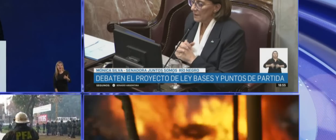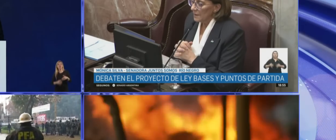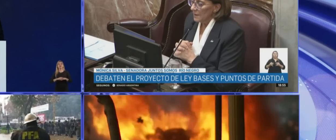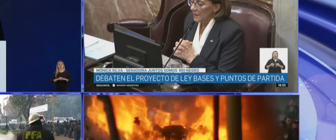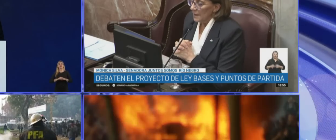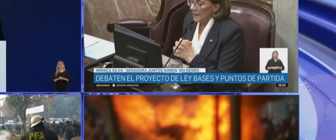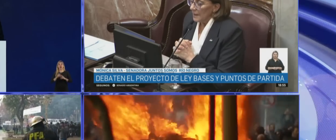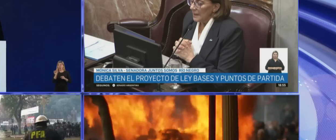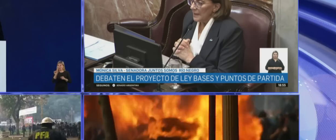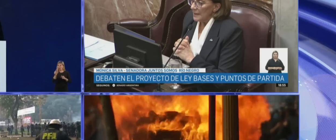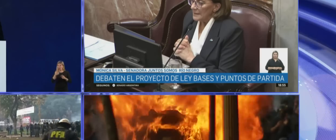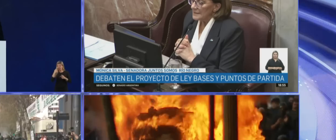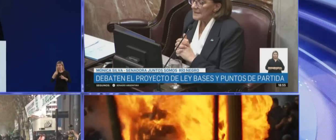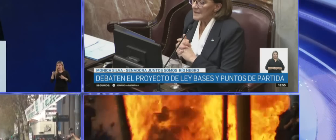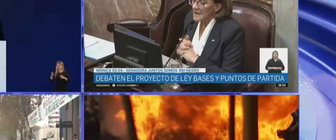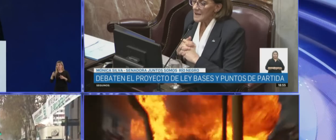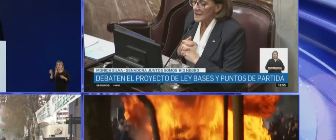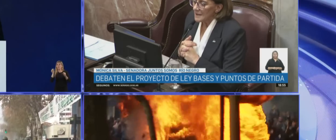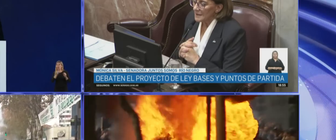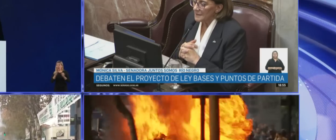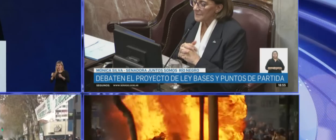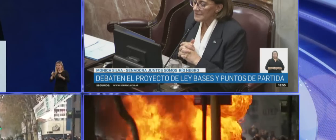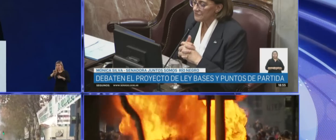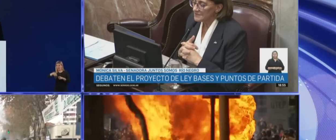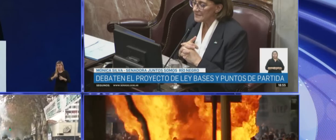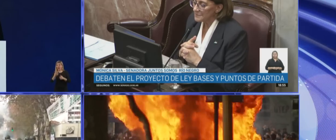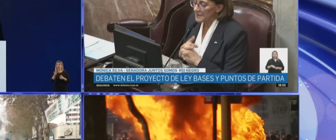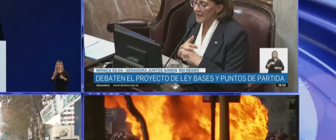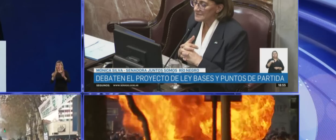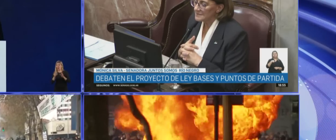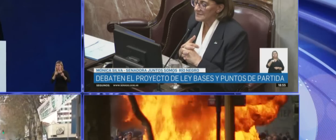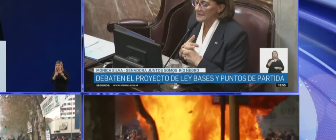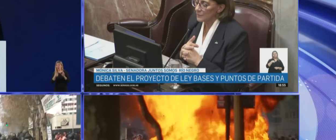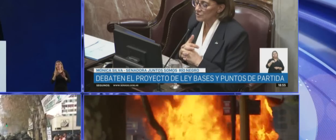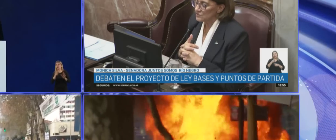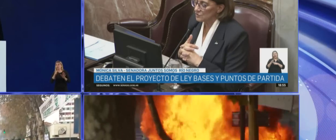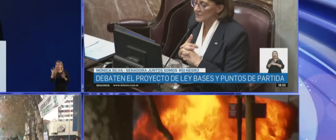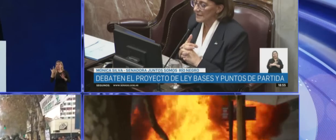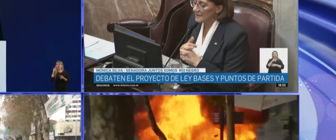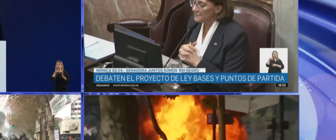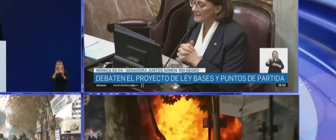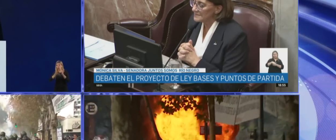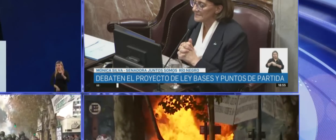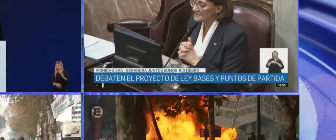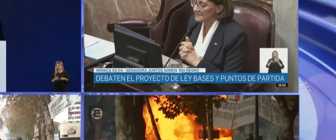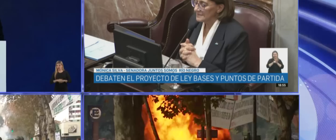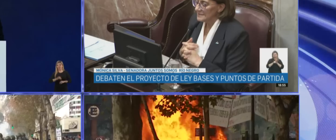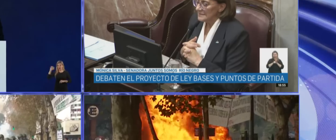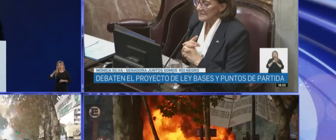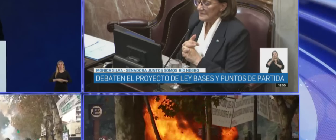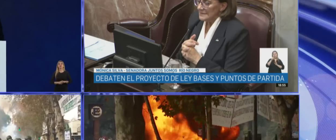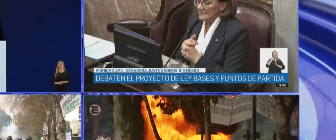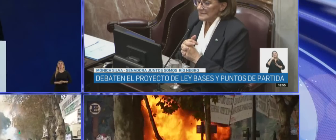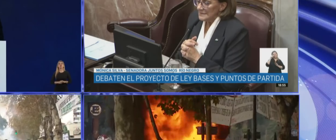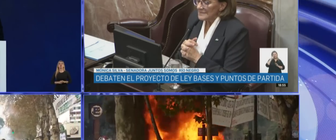conocerá el dato de inflación correspondiente a mayo y todo indica que estará por debajo de los 5 puntos. O sea,